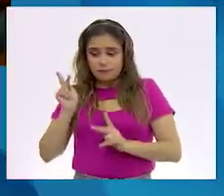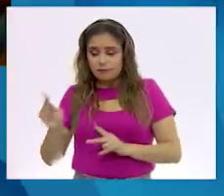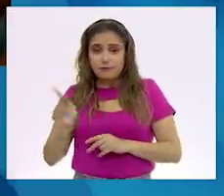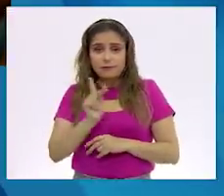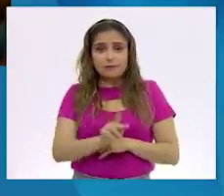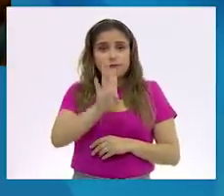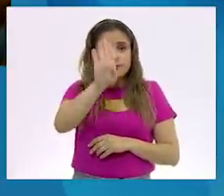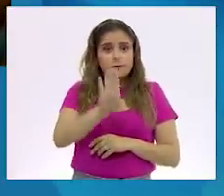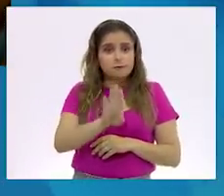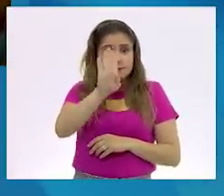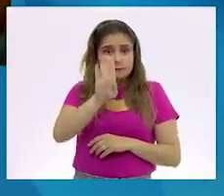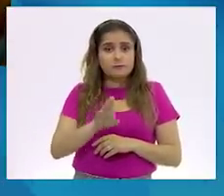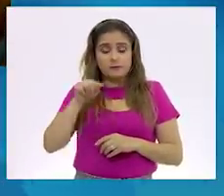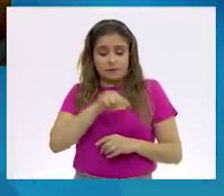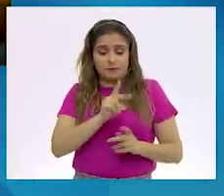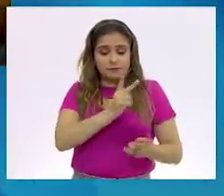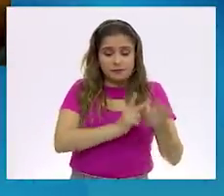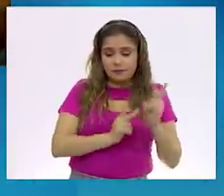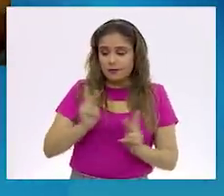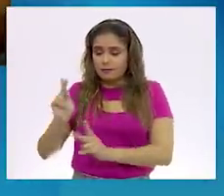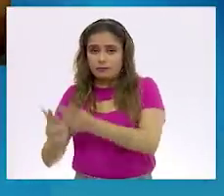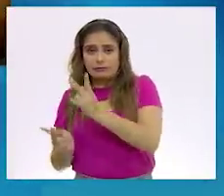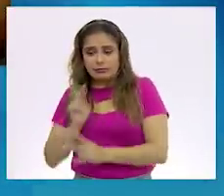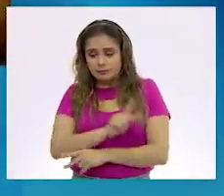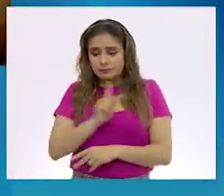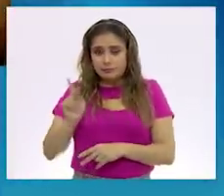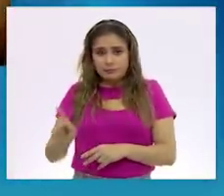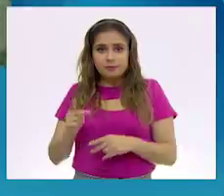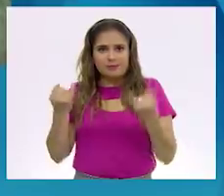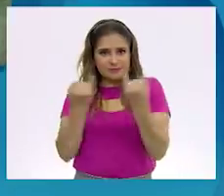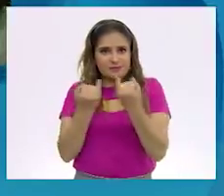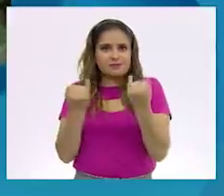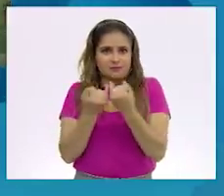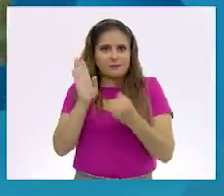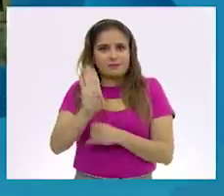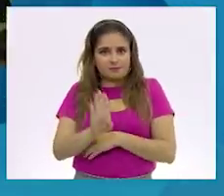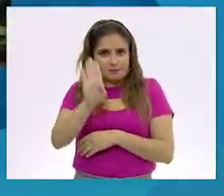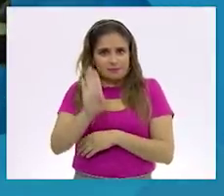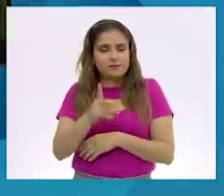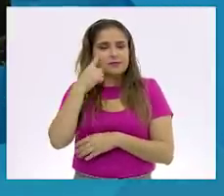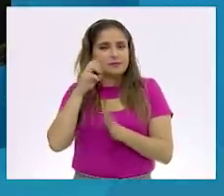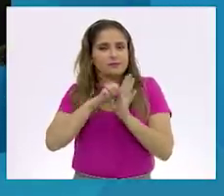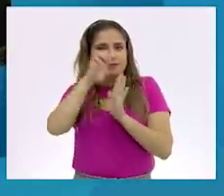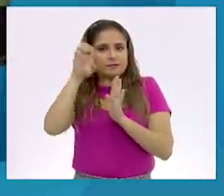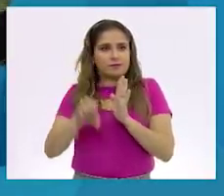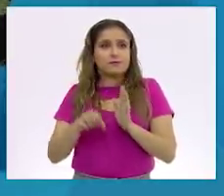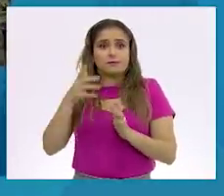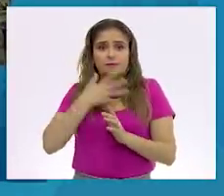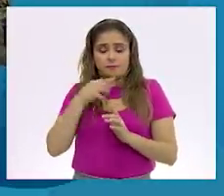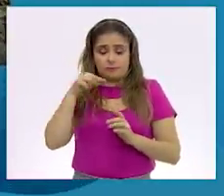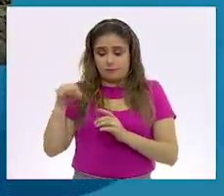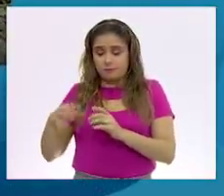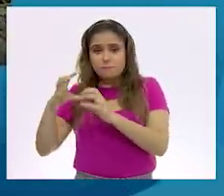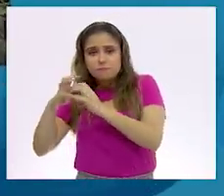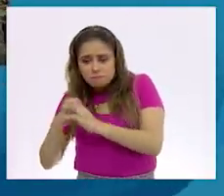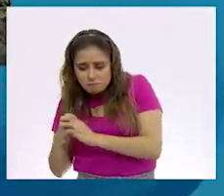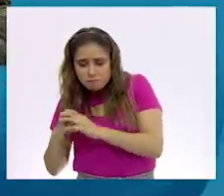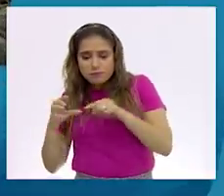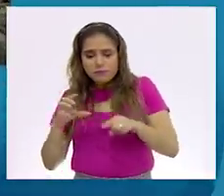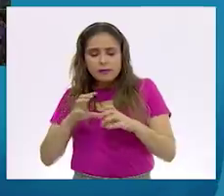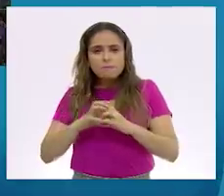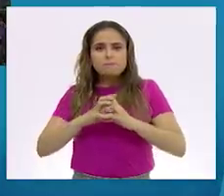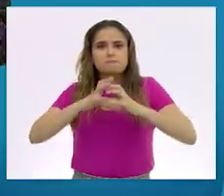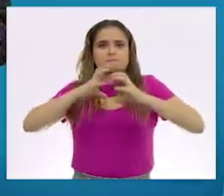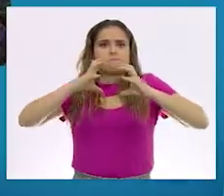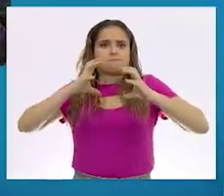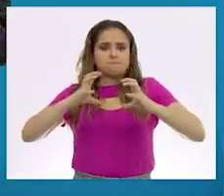a sus contrapartes cultivadas, pero tienen características particulares. Por ejemplo, pueden tener mayores posibilidades de adaptación